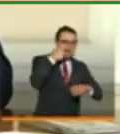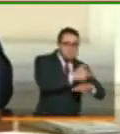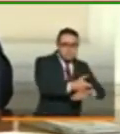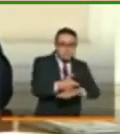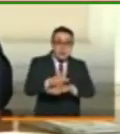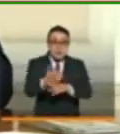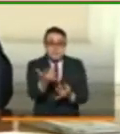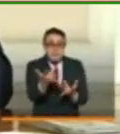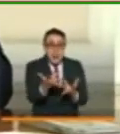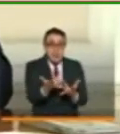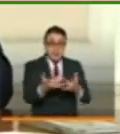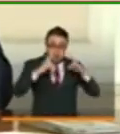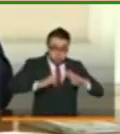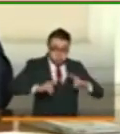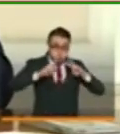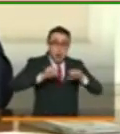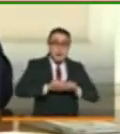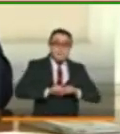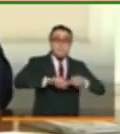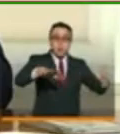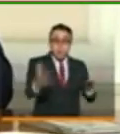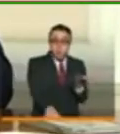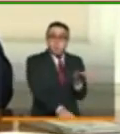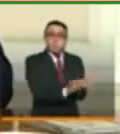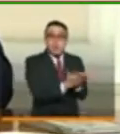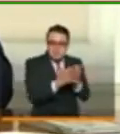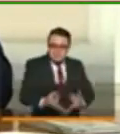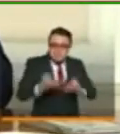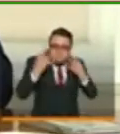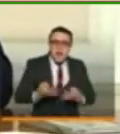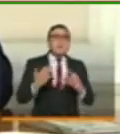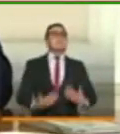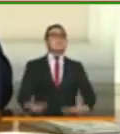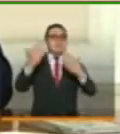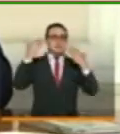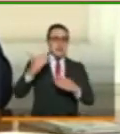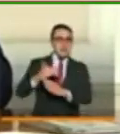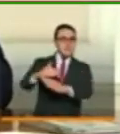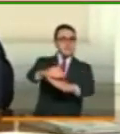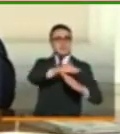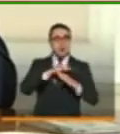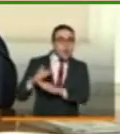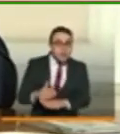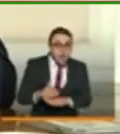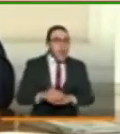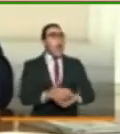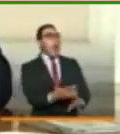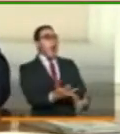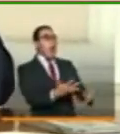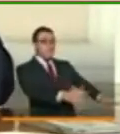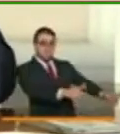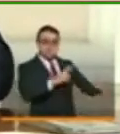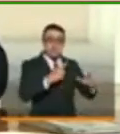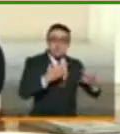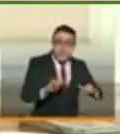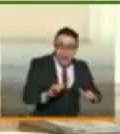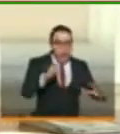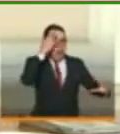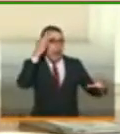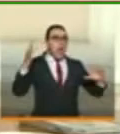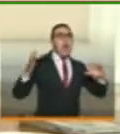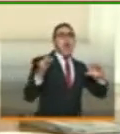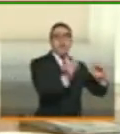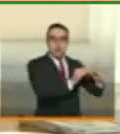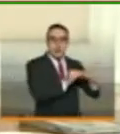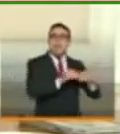se publicaran los estudios con la evidencia sobre la eficacia y seguridad de las vacunas. Al igual que con todas las vacunas, ese ha